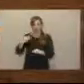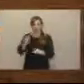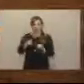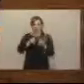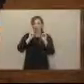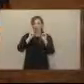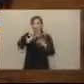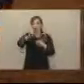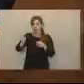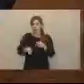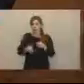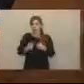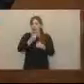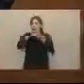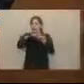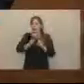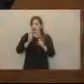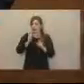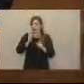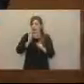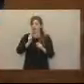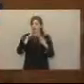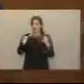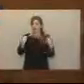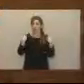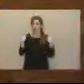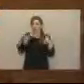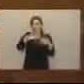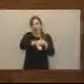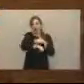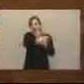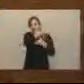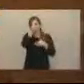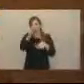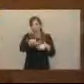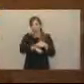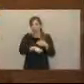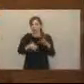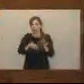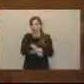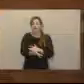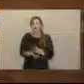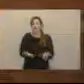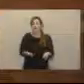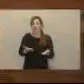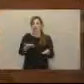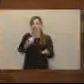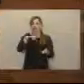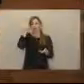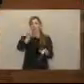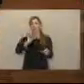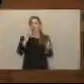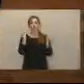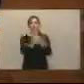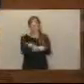casos, pues estos informes de fiscalización meterlos en un cajón del olvido, ¿no? Y nosotros creemos que es todo lo contrario que